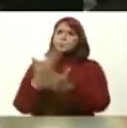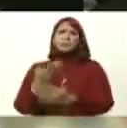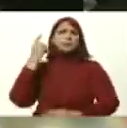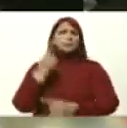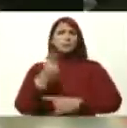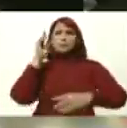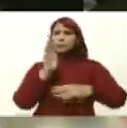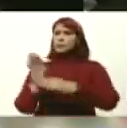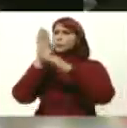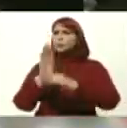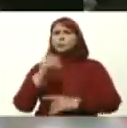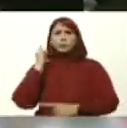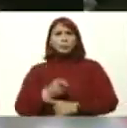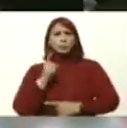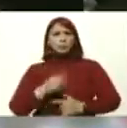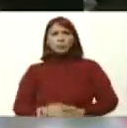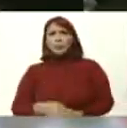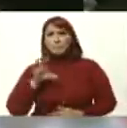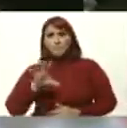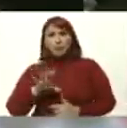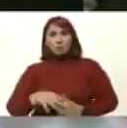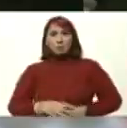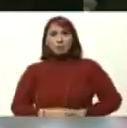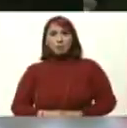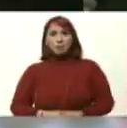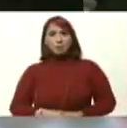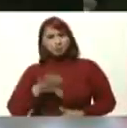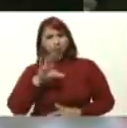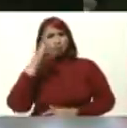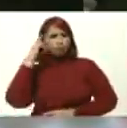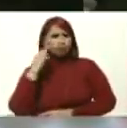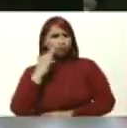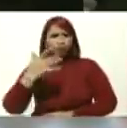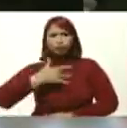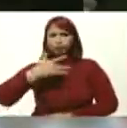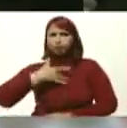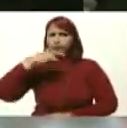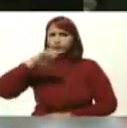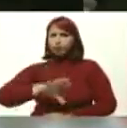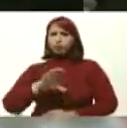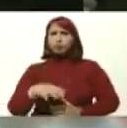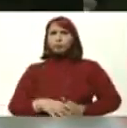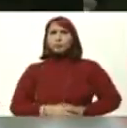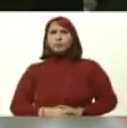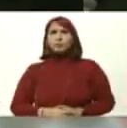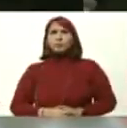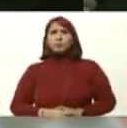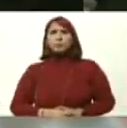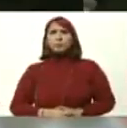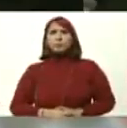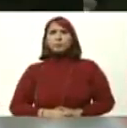protege. Tienen patria, su patria bolivariana aquí.